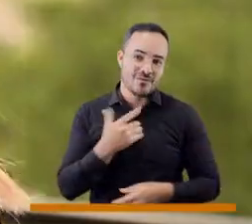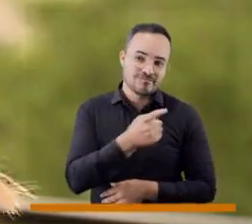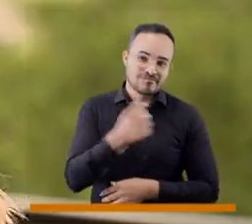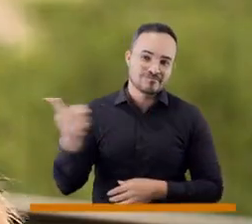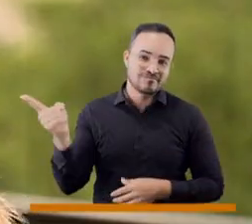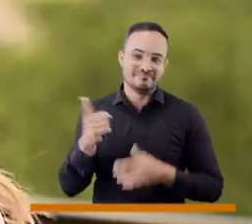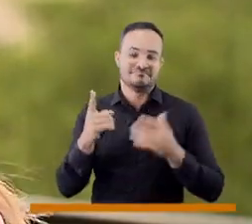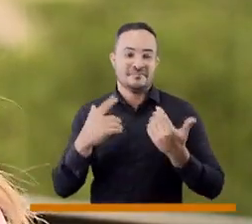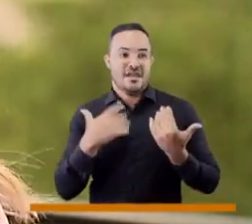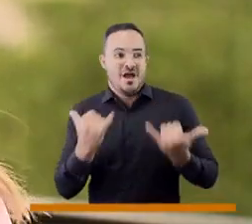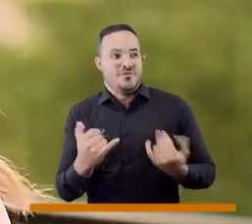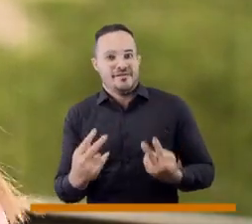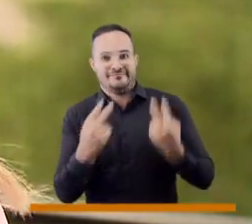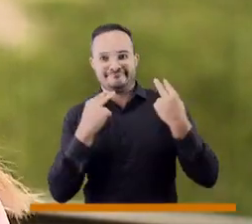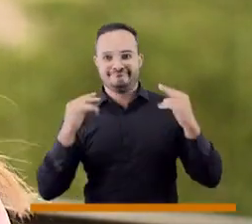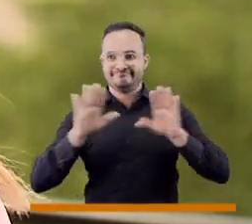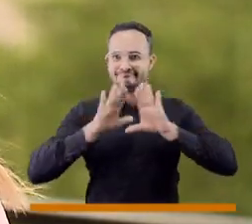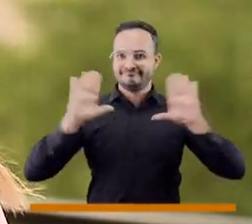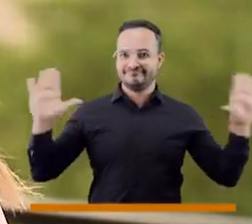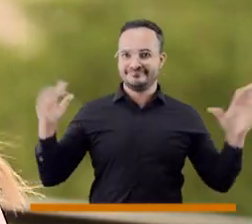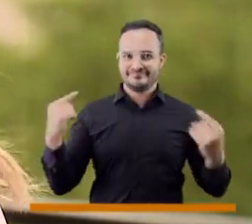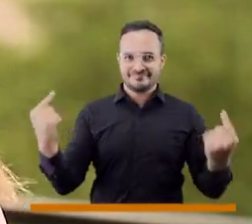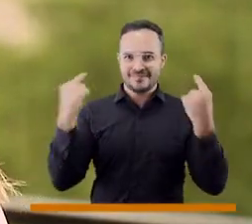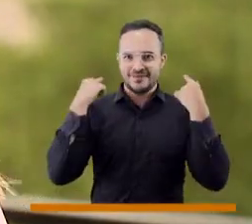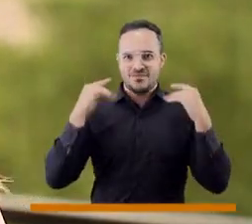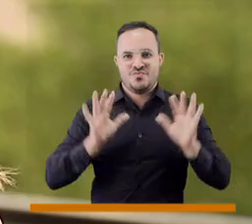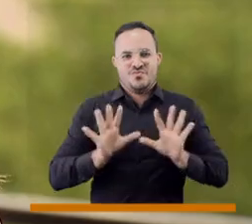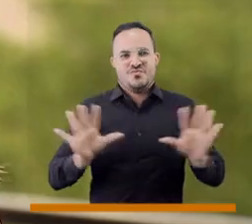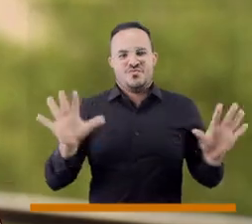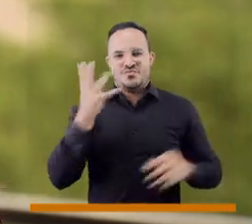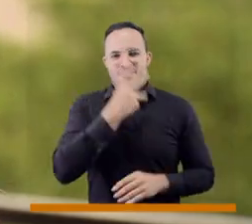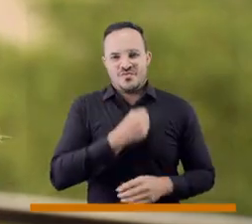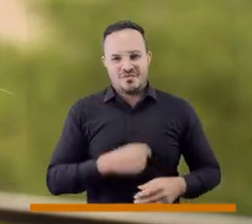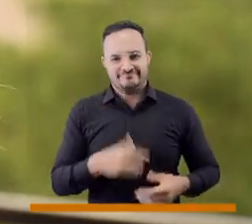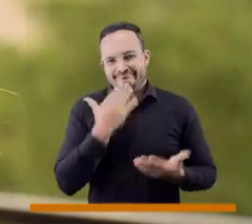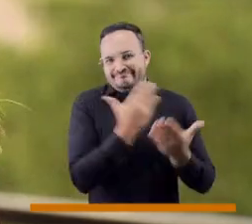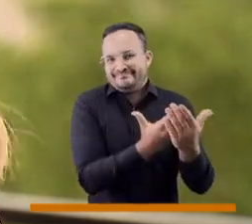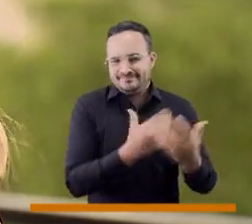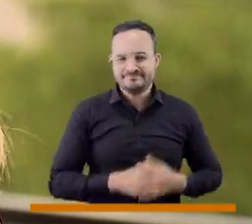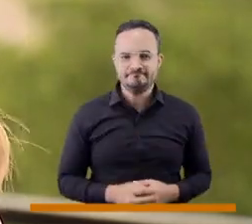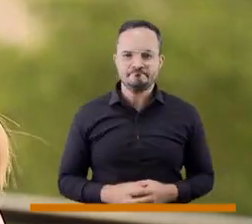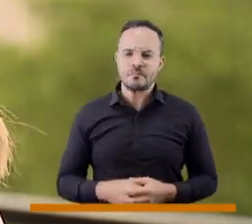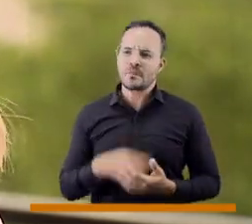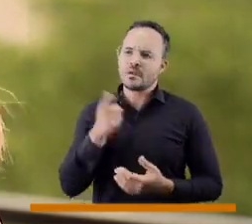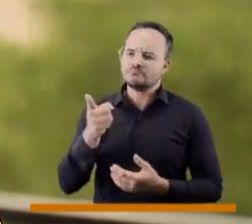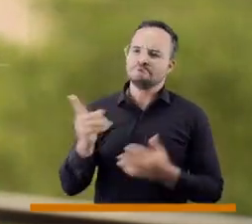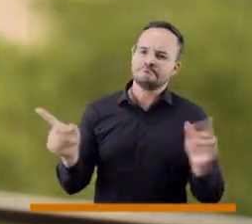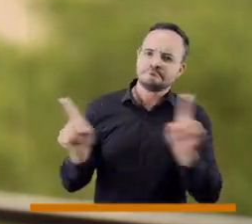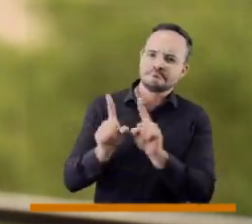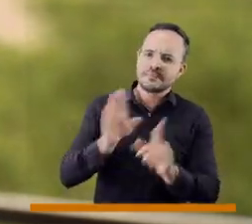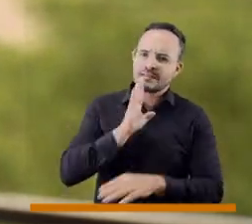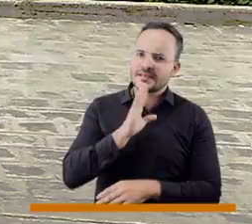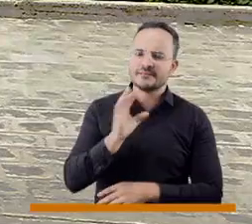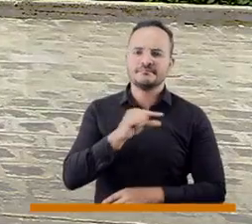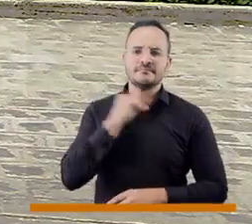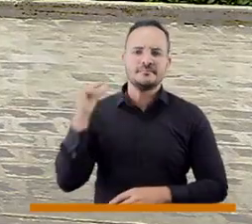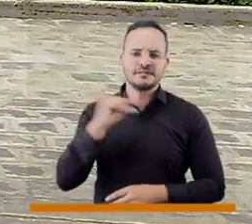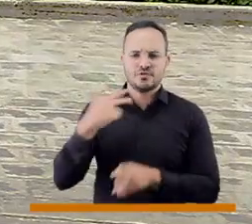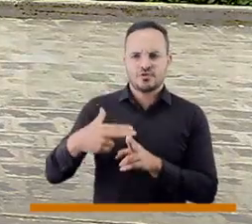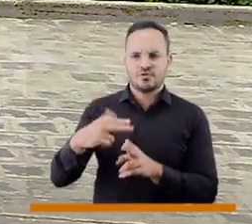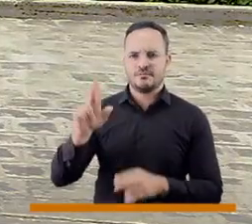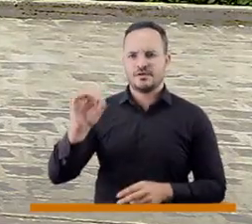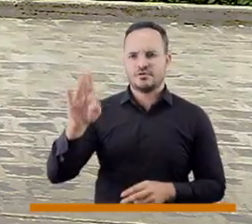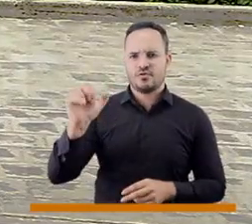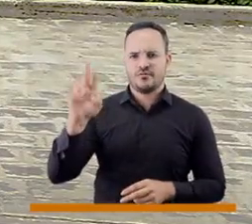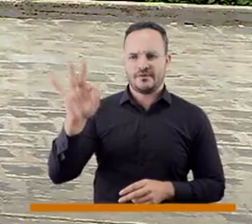ser nuestra postal de este programa De Frente en el día de hoy, y también darle la bienvenida, concejal, a su invitado, el